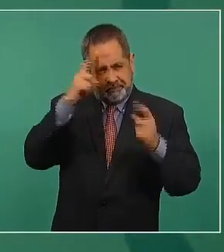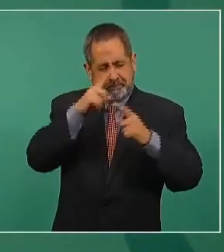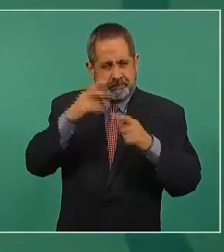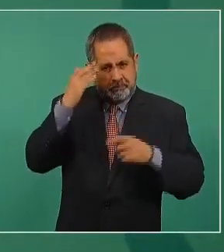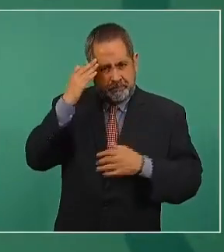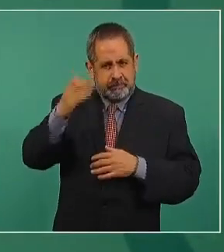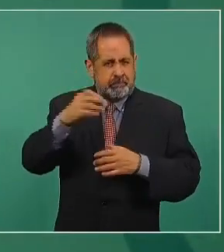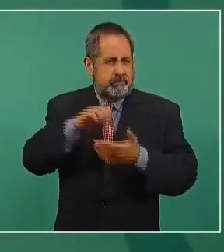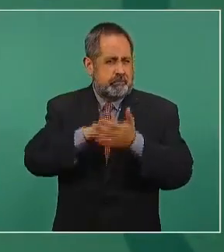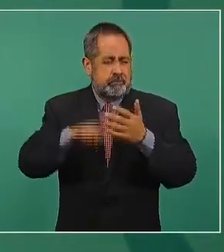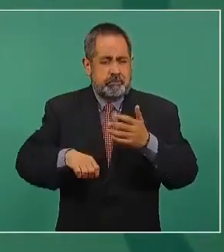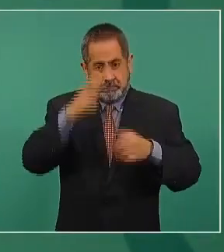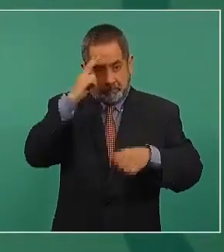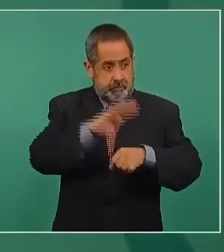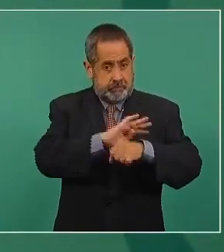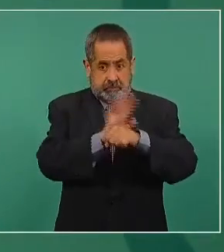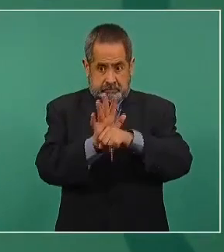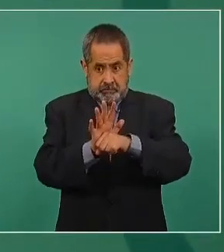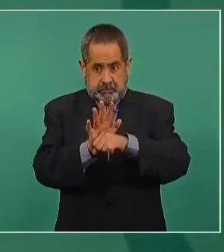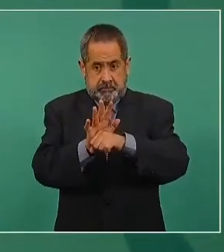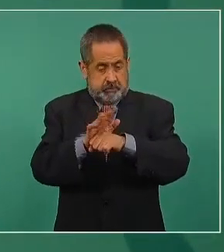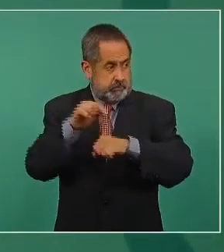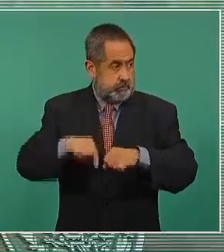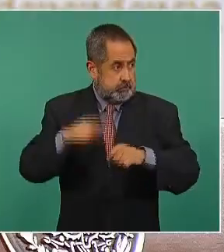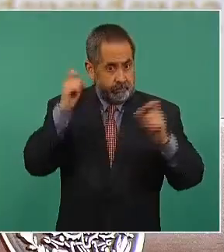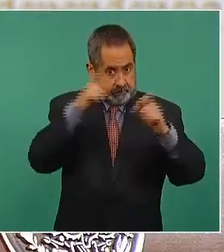por la pandemia,